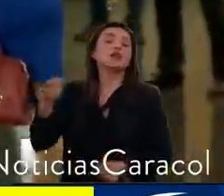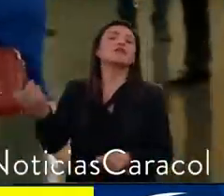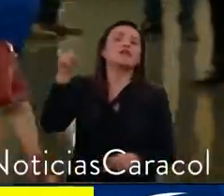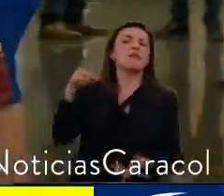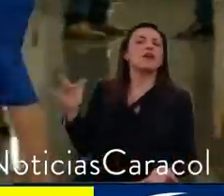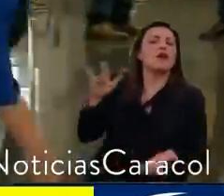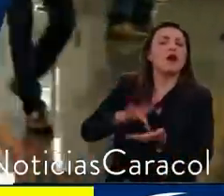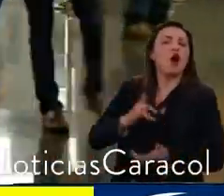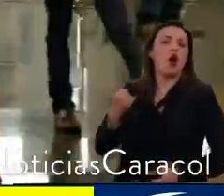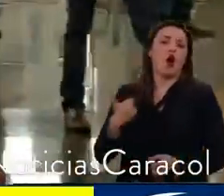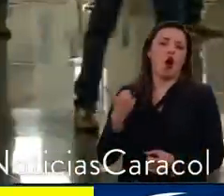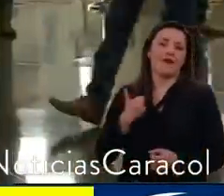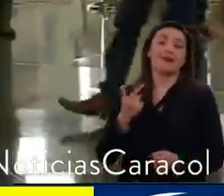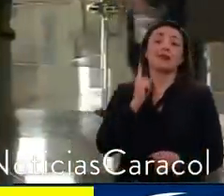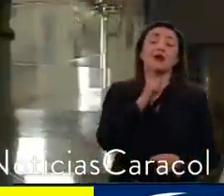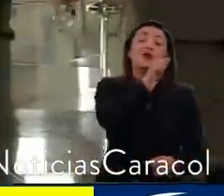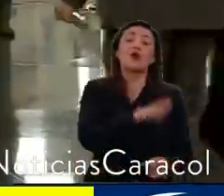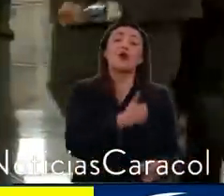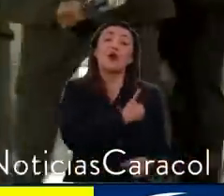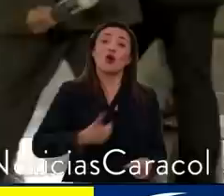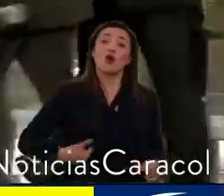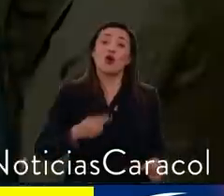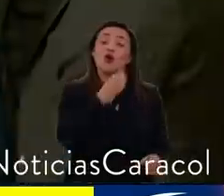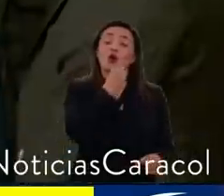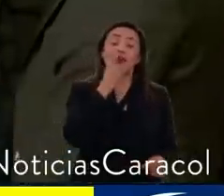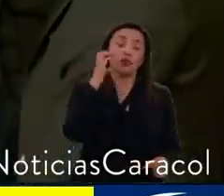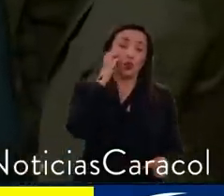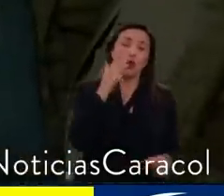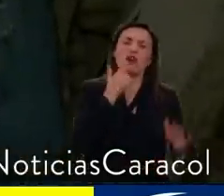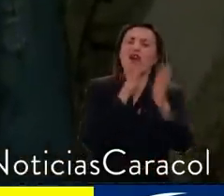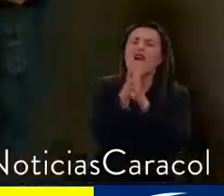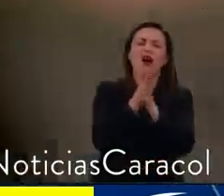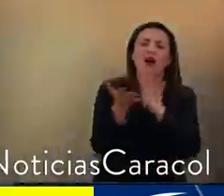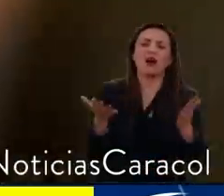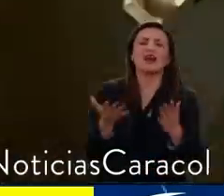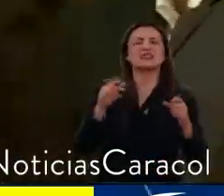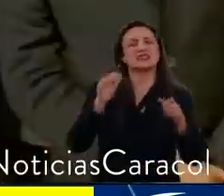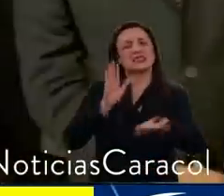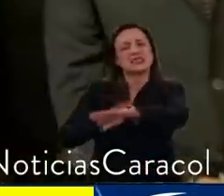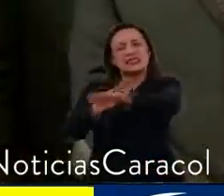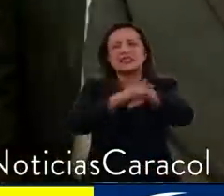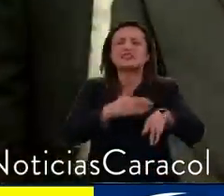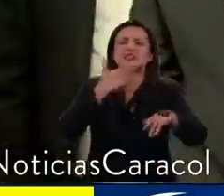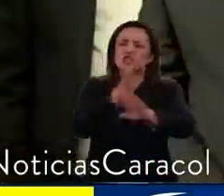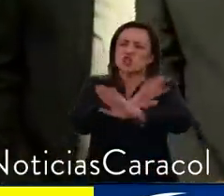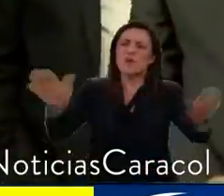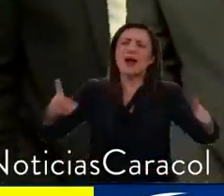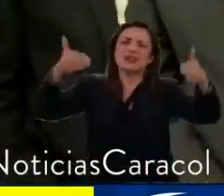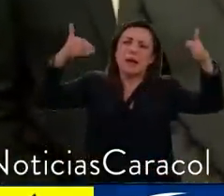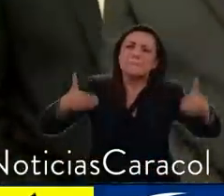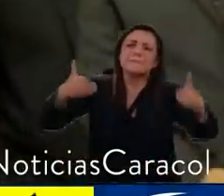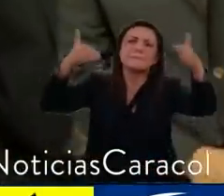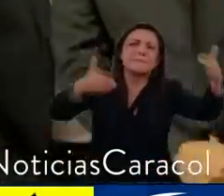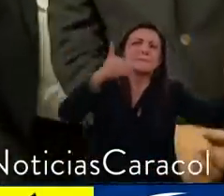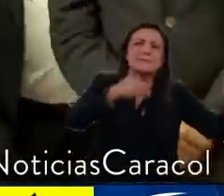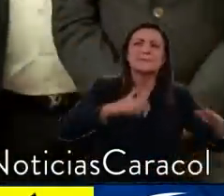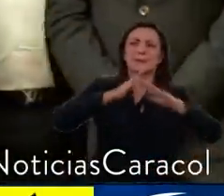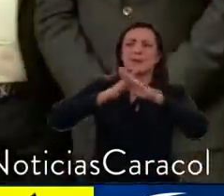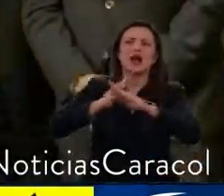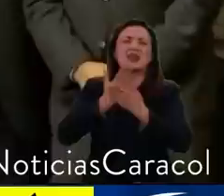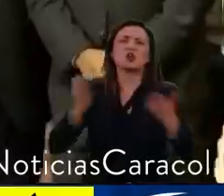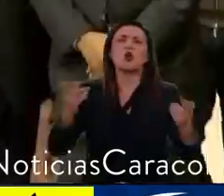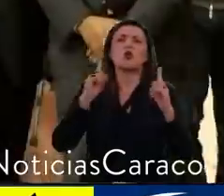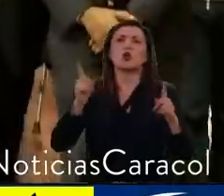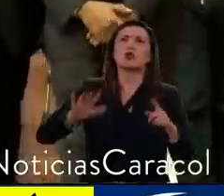jóvenes. Sin embargo, el presidente de la República, Iván Duque, hizo un llamado para que se haga el levantamiento de los bloqueos en todo el territorio nacional. Pues son millones